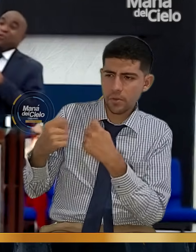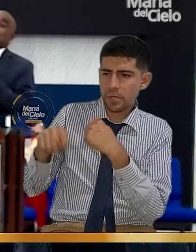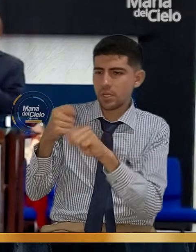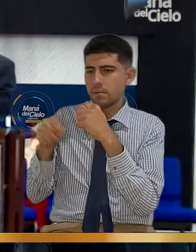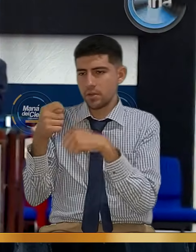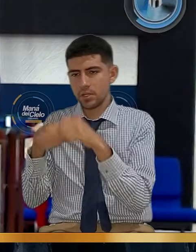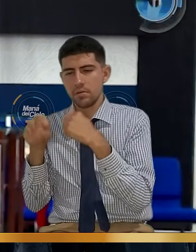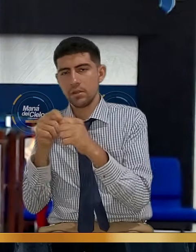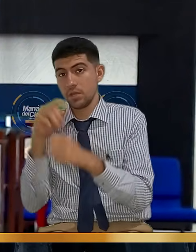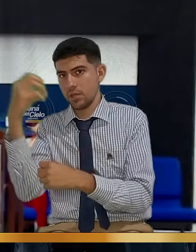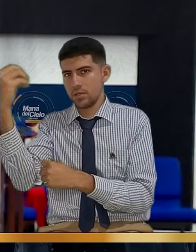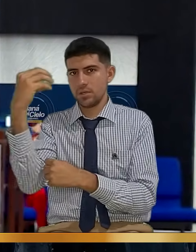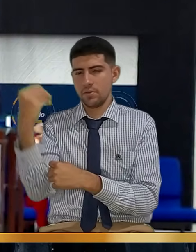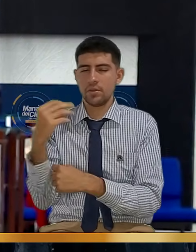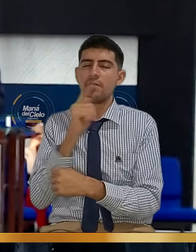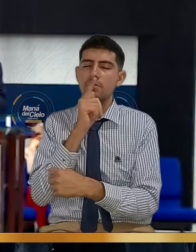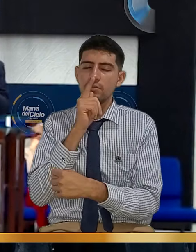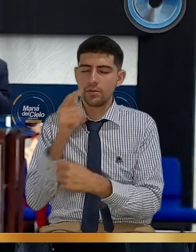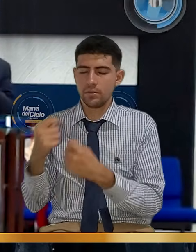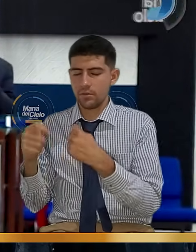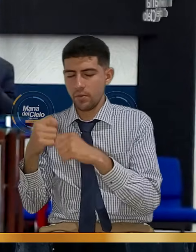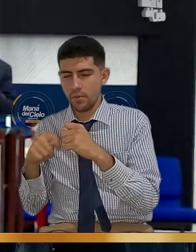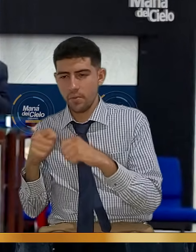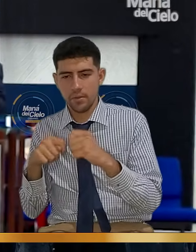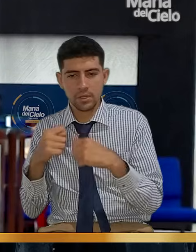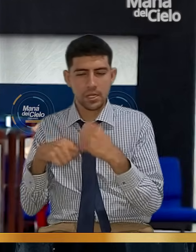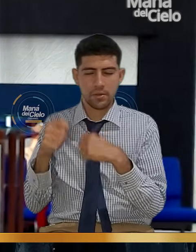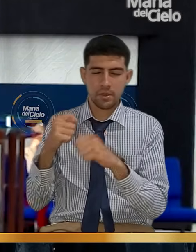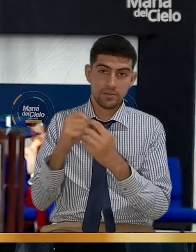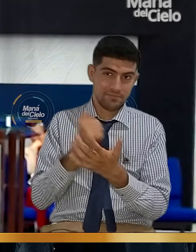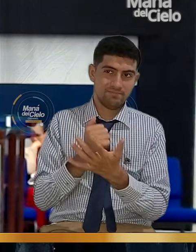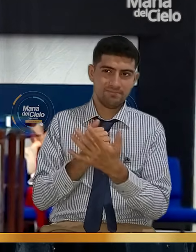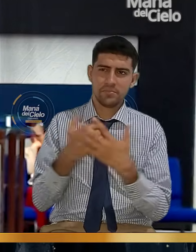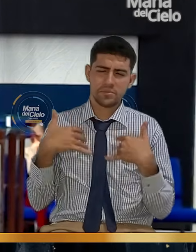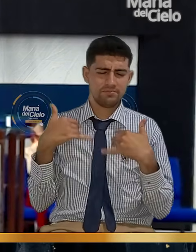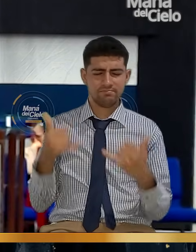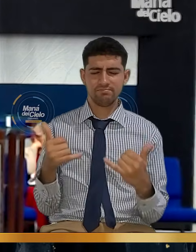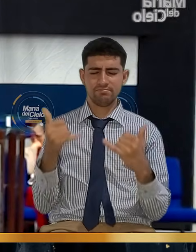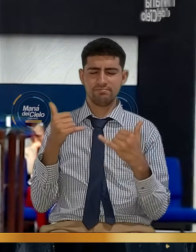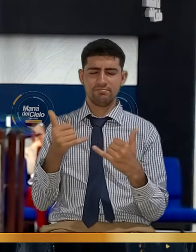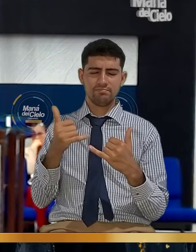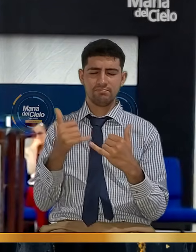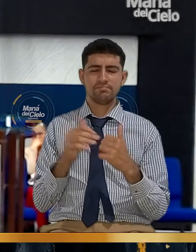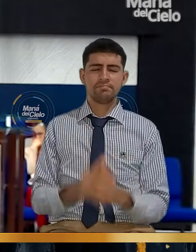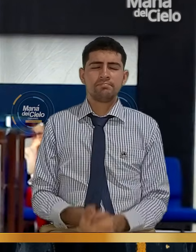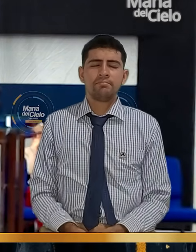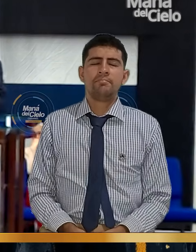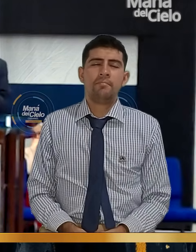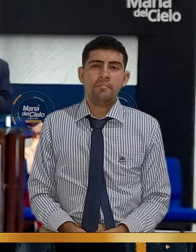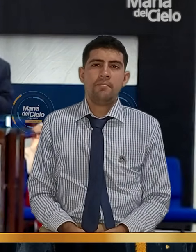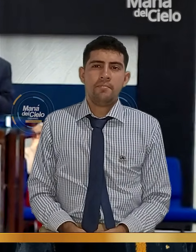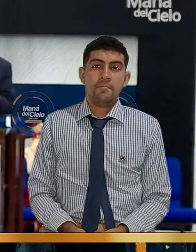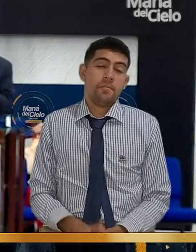hasta los dientes con esta poderosa palabra que endereza la vida del hombre. Gloria